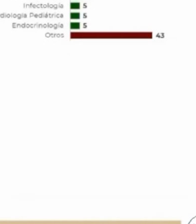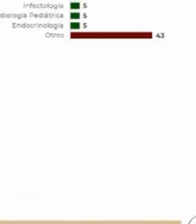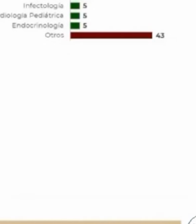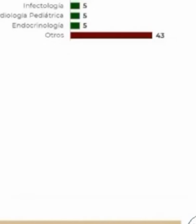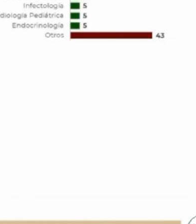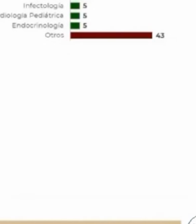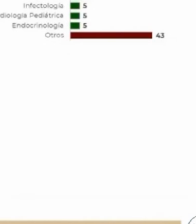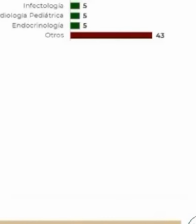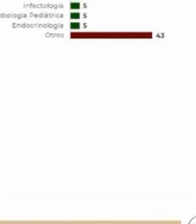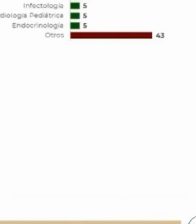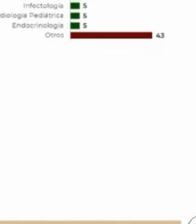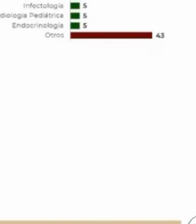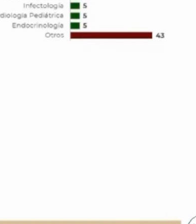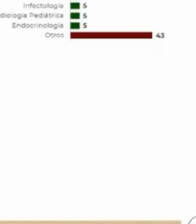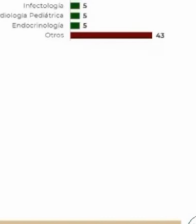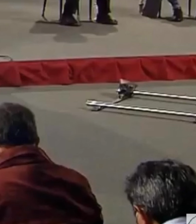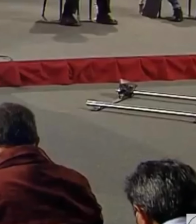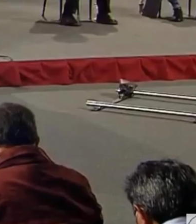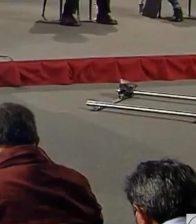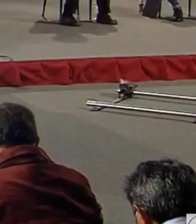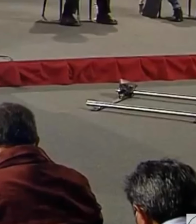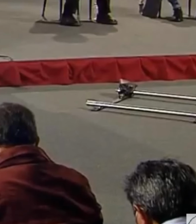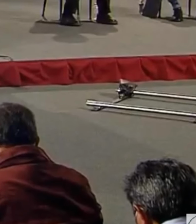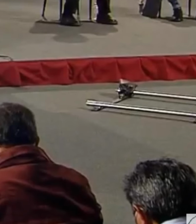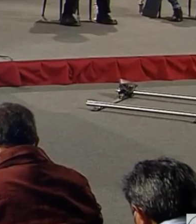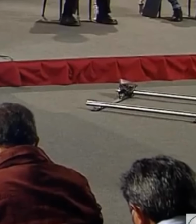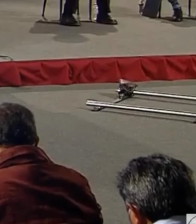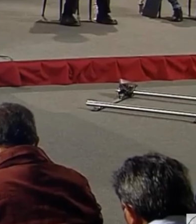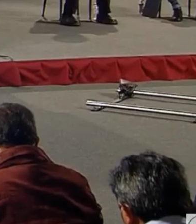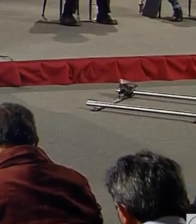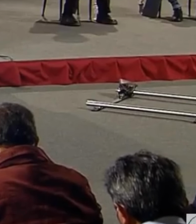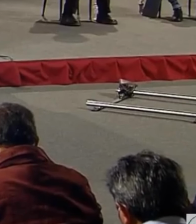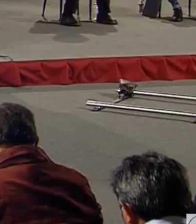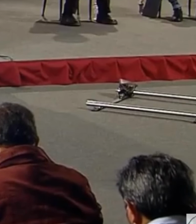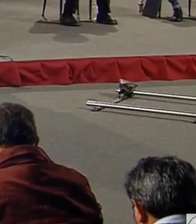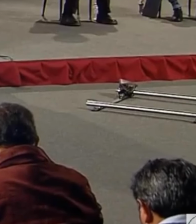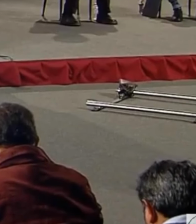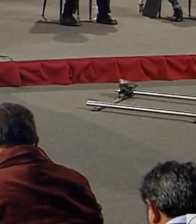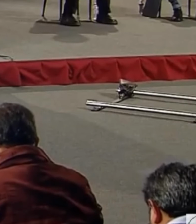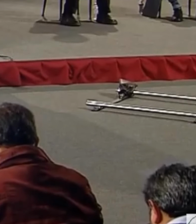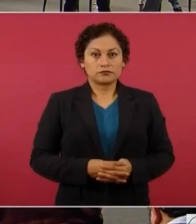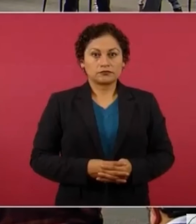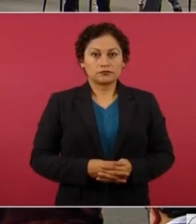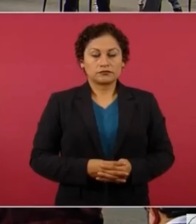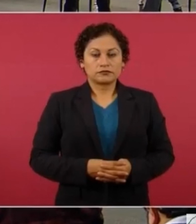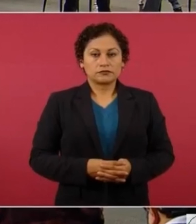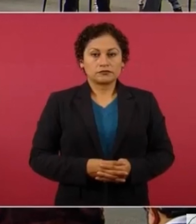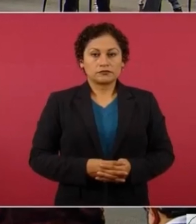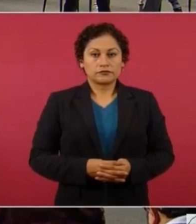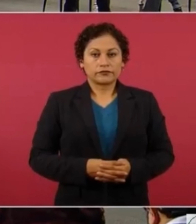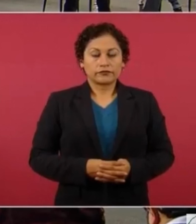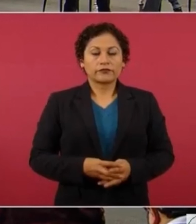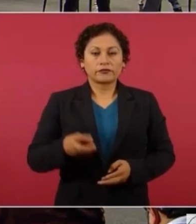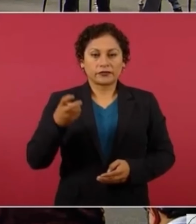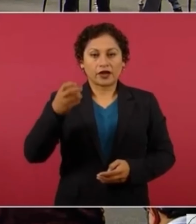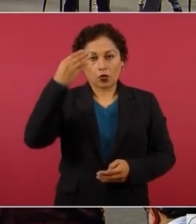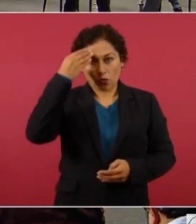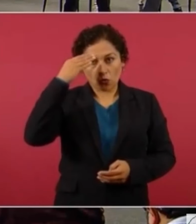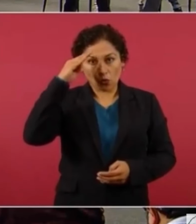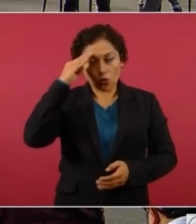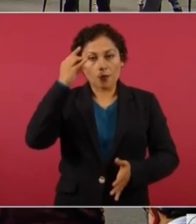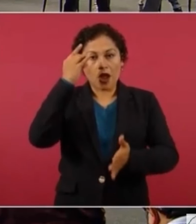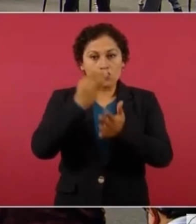tenemos el convenio y que hoy, gracias a él, está ya trabajando en nuestro país. Informar